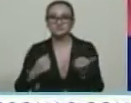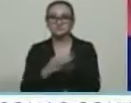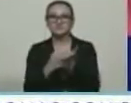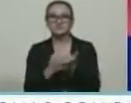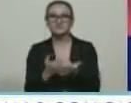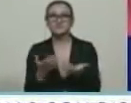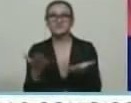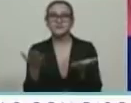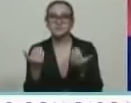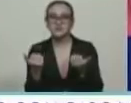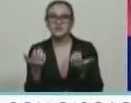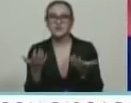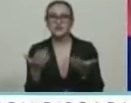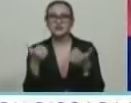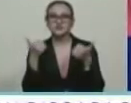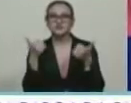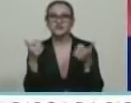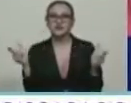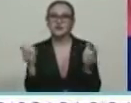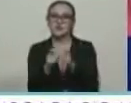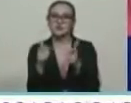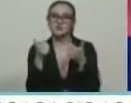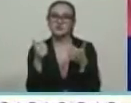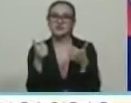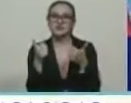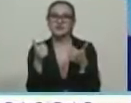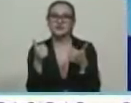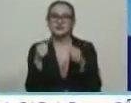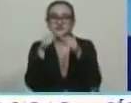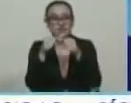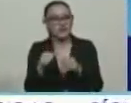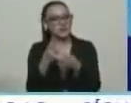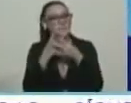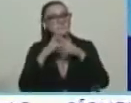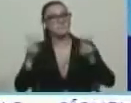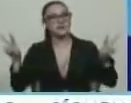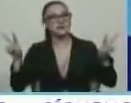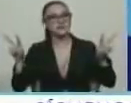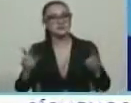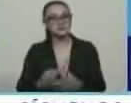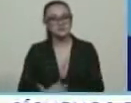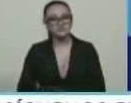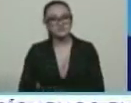pido que sea bien de todos esta reunión. Que se queden en paz.